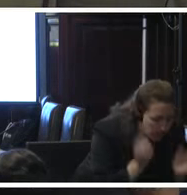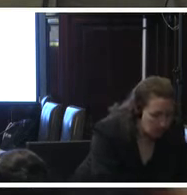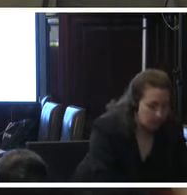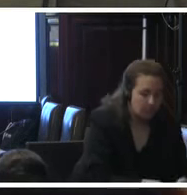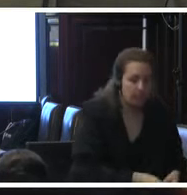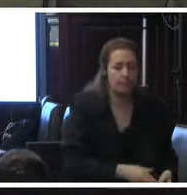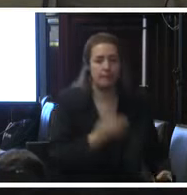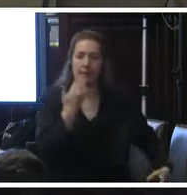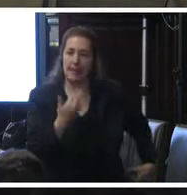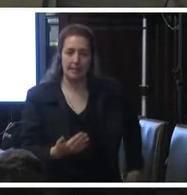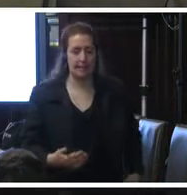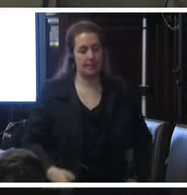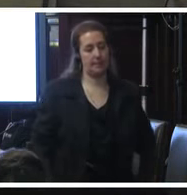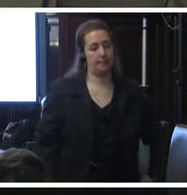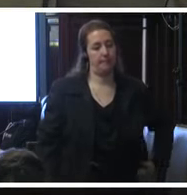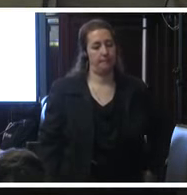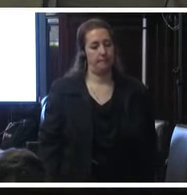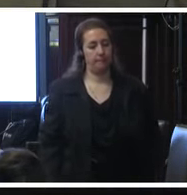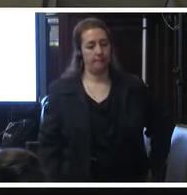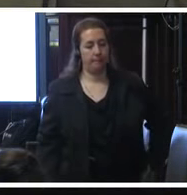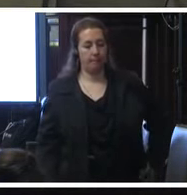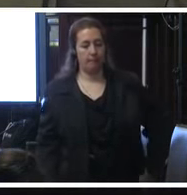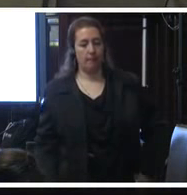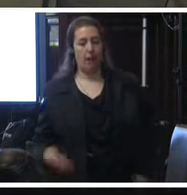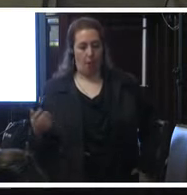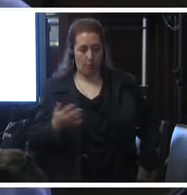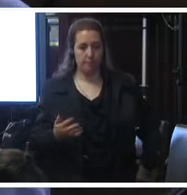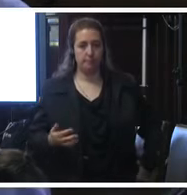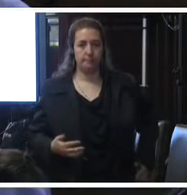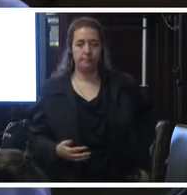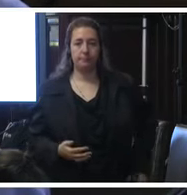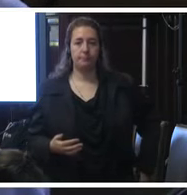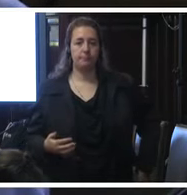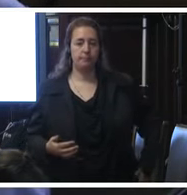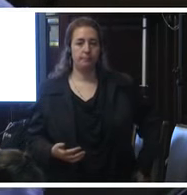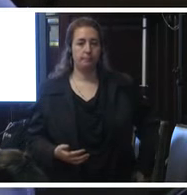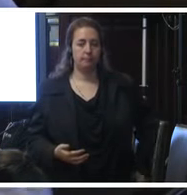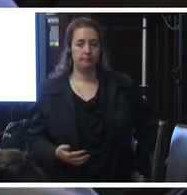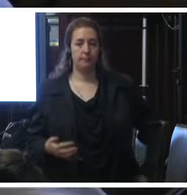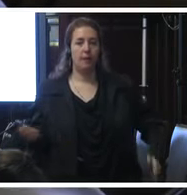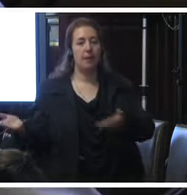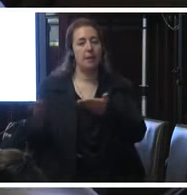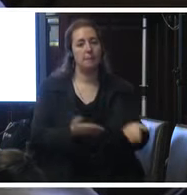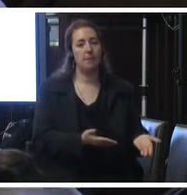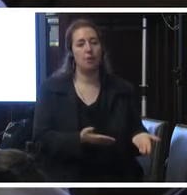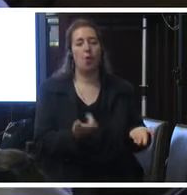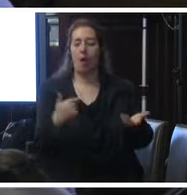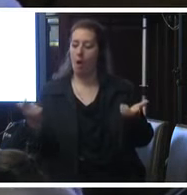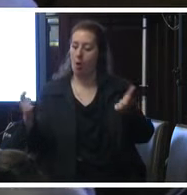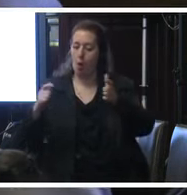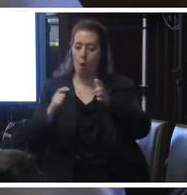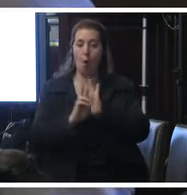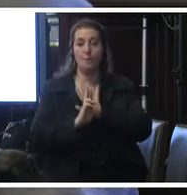Thank you very much. Muchísimas gracias. Ahora invito al